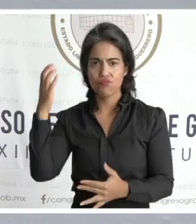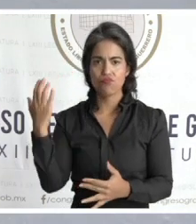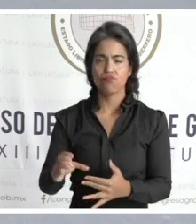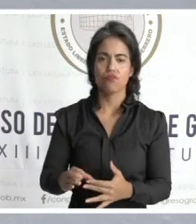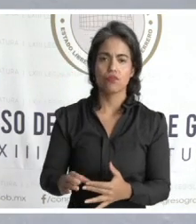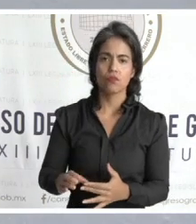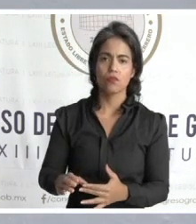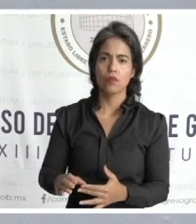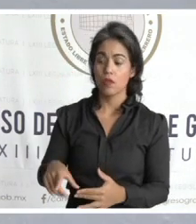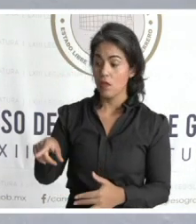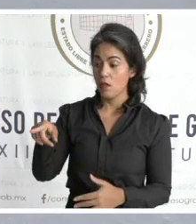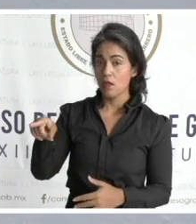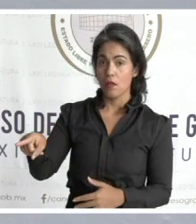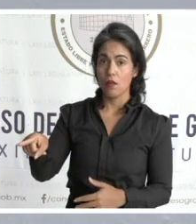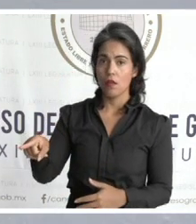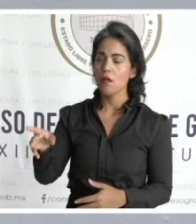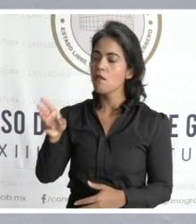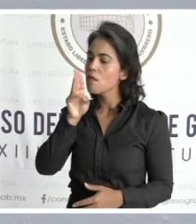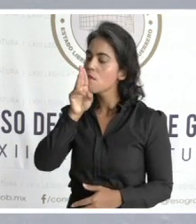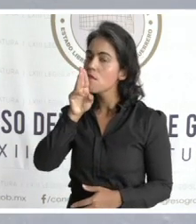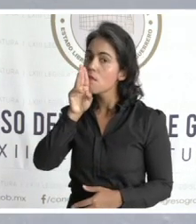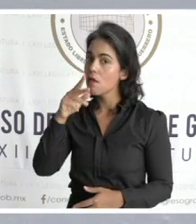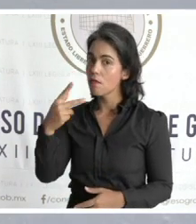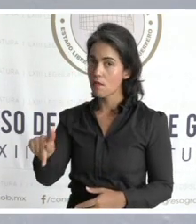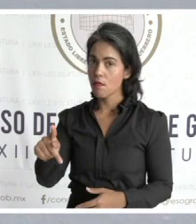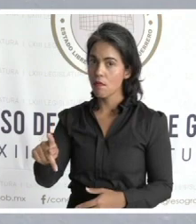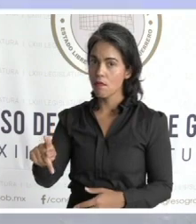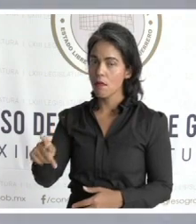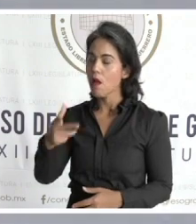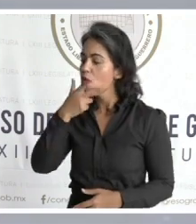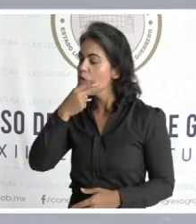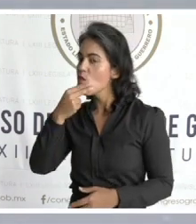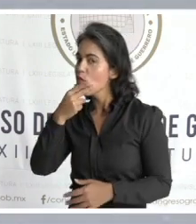pareja de su madre biológica.